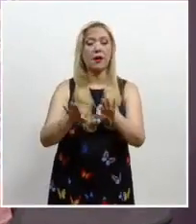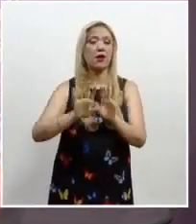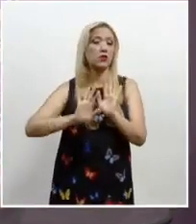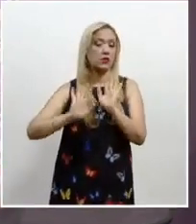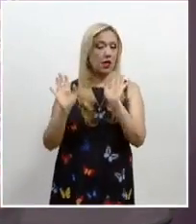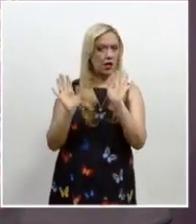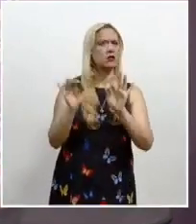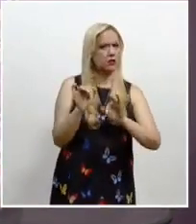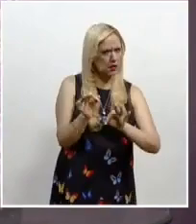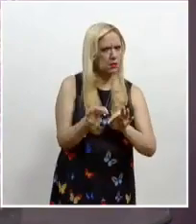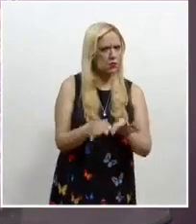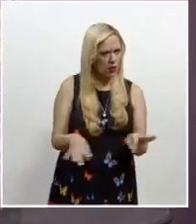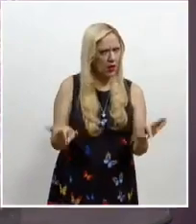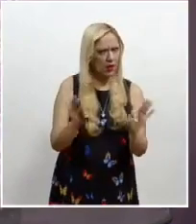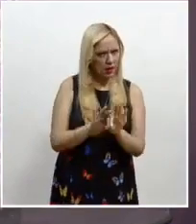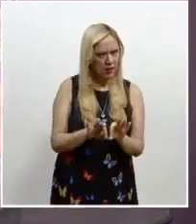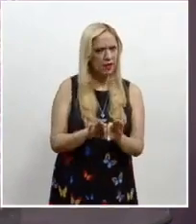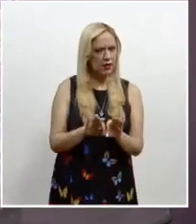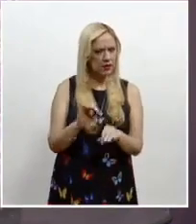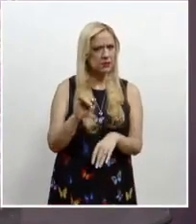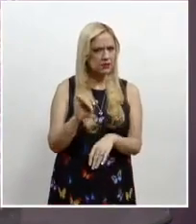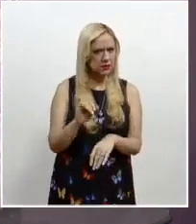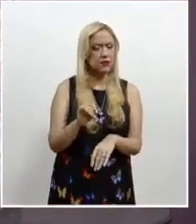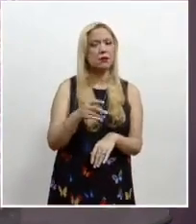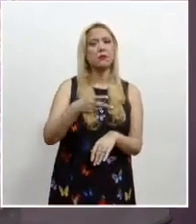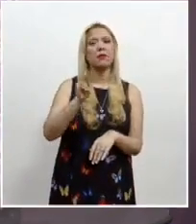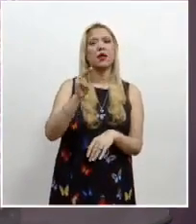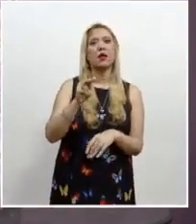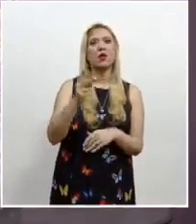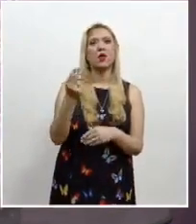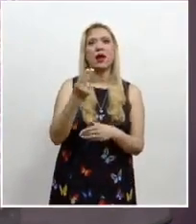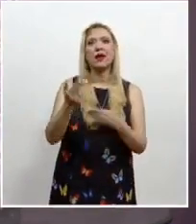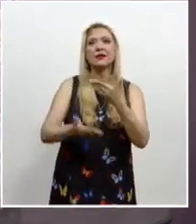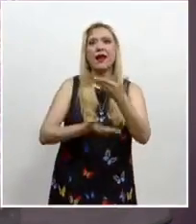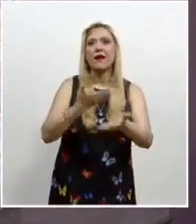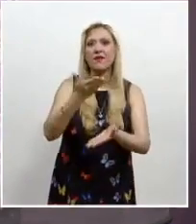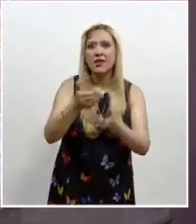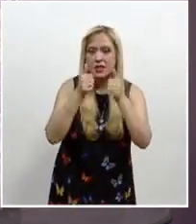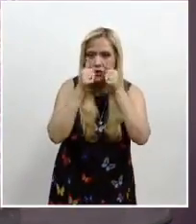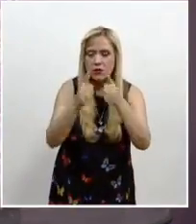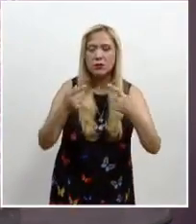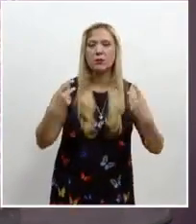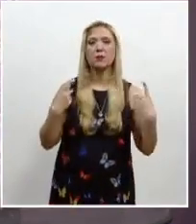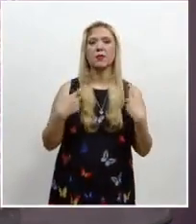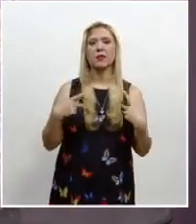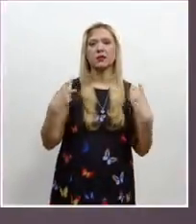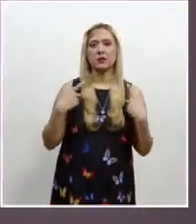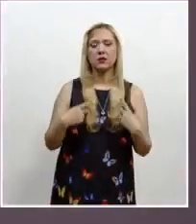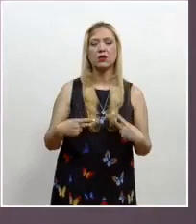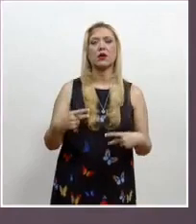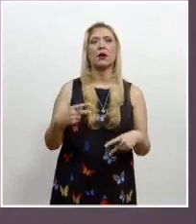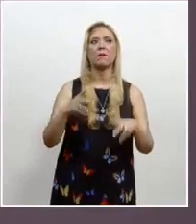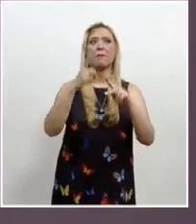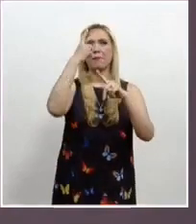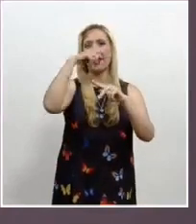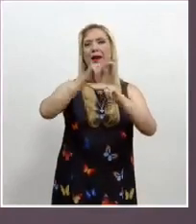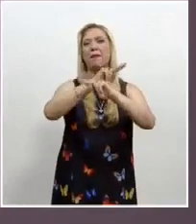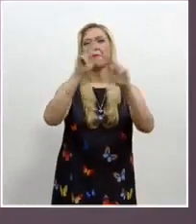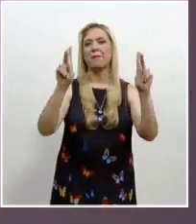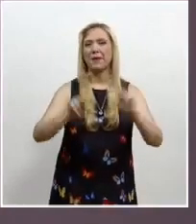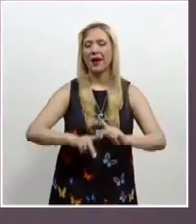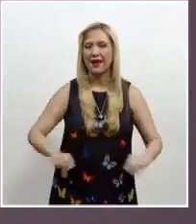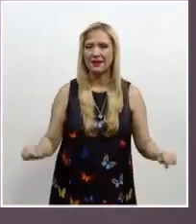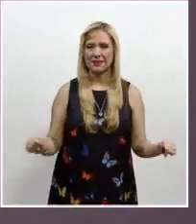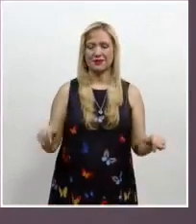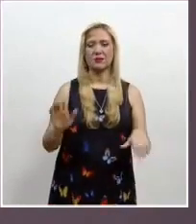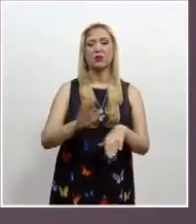es importantísimo, tener servicios para las personas que necesitan, pero también es un eje de construcción de paz. Porque